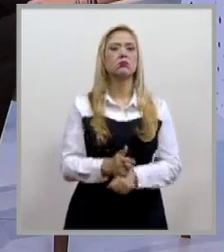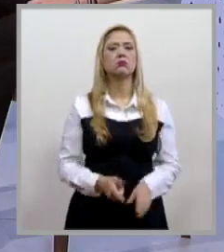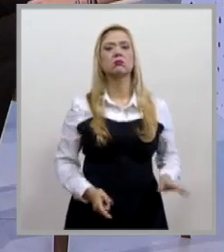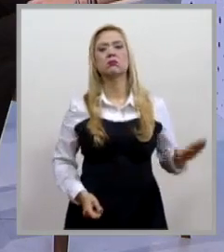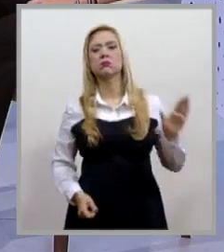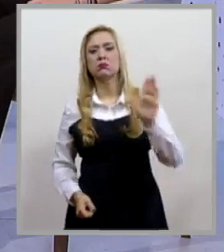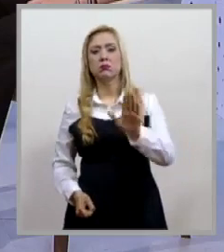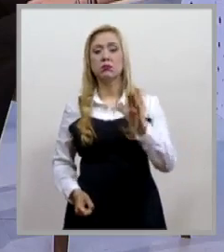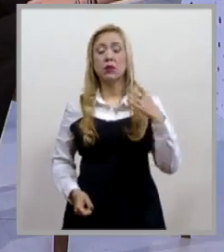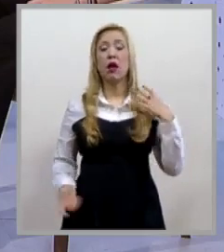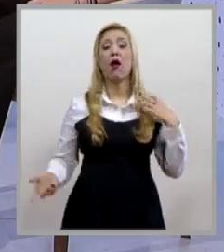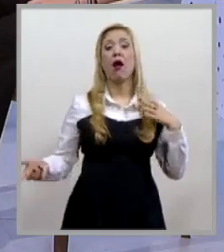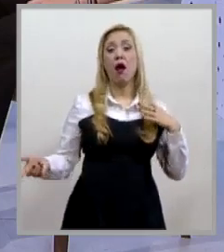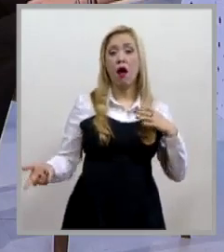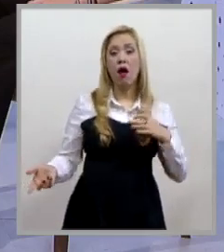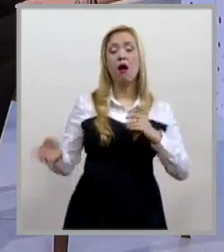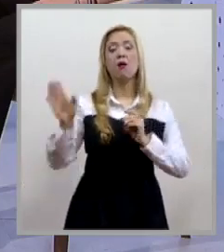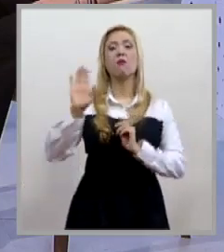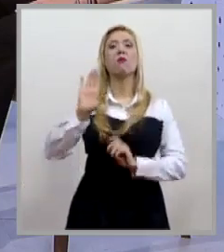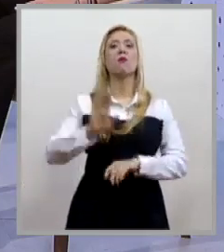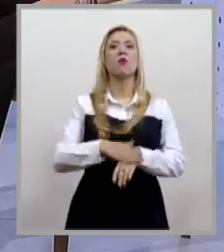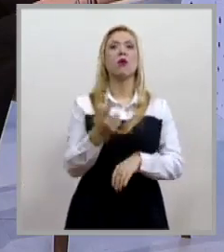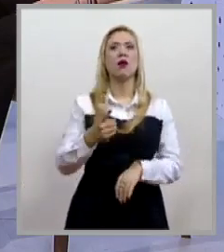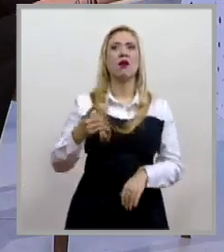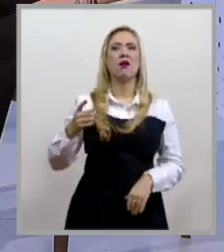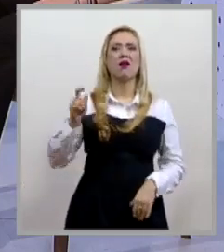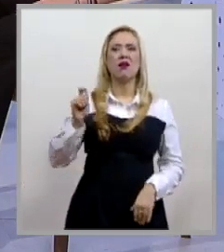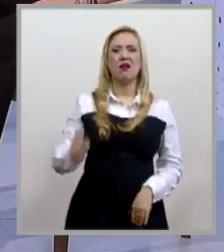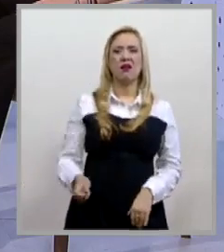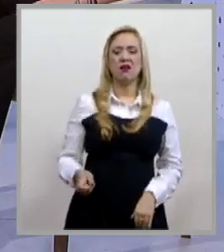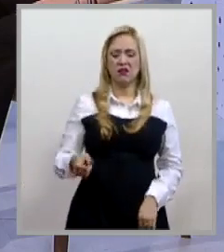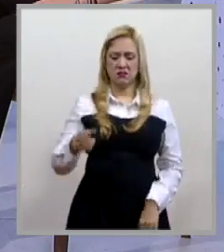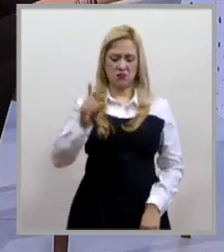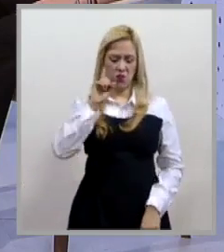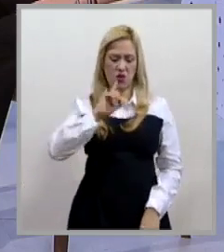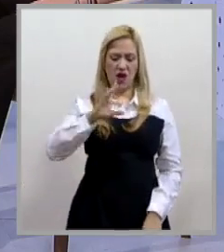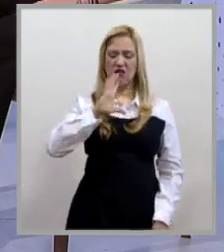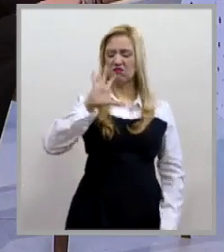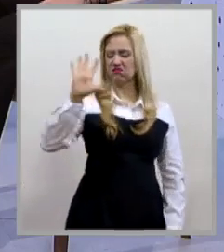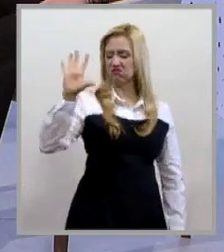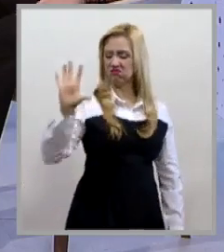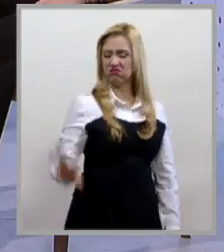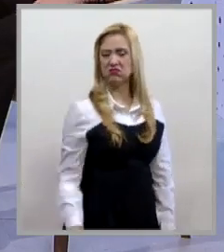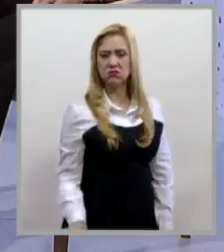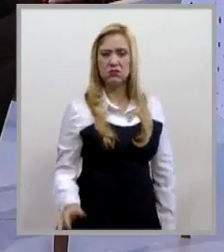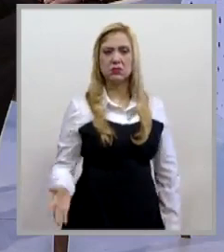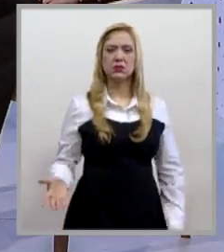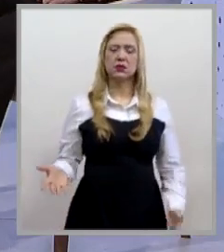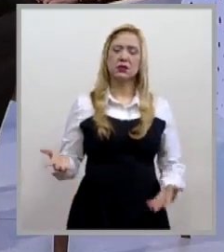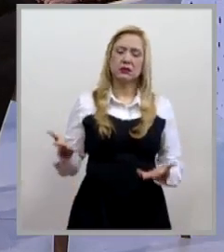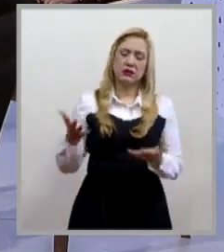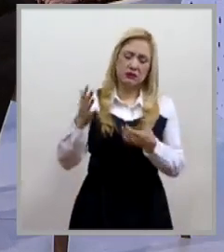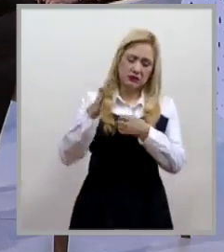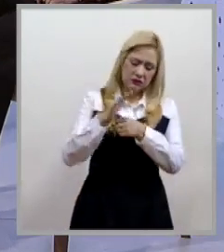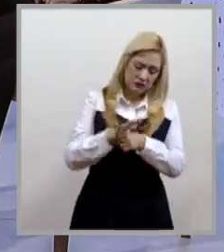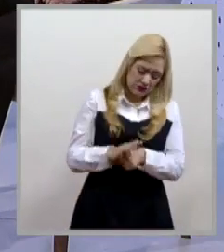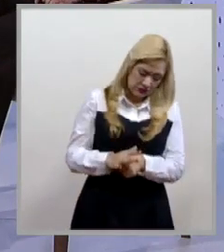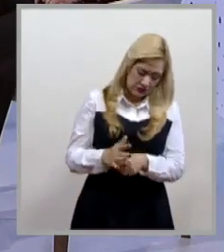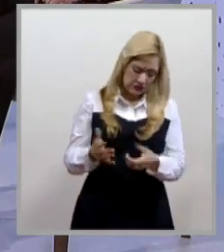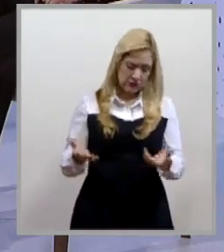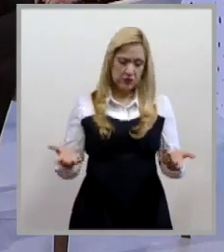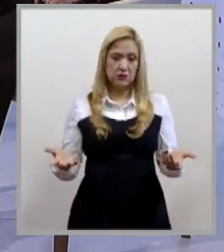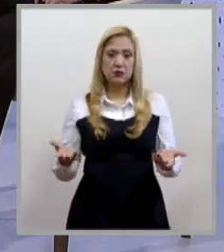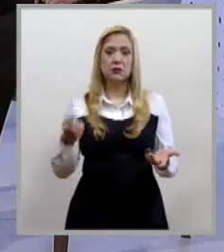estos conceptos de subordinación o de inferiorización de la mujer que tratan también a su vez